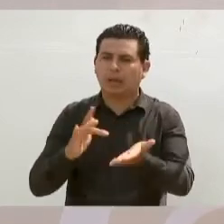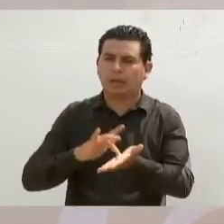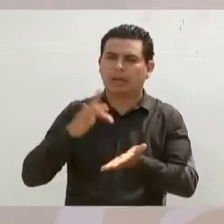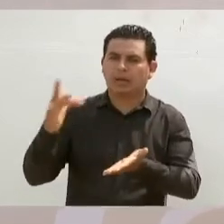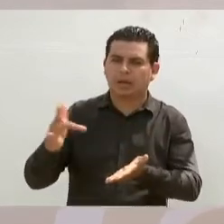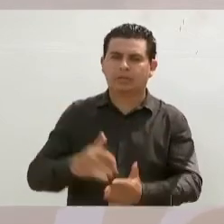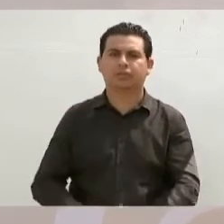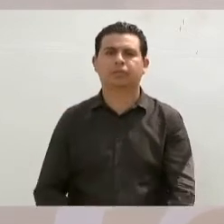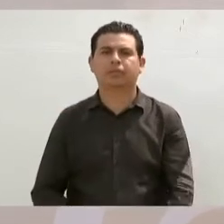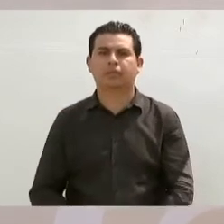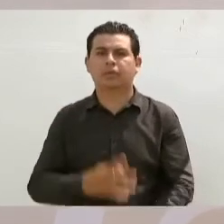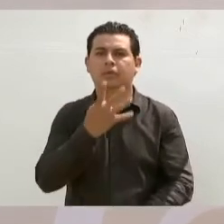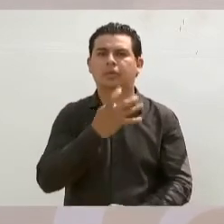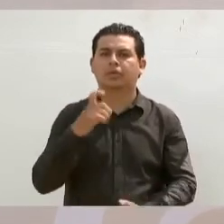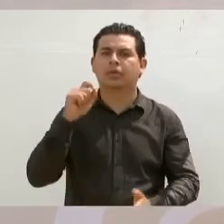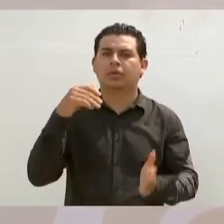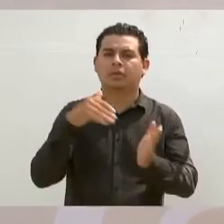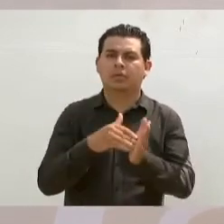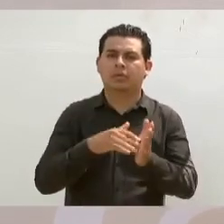De estos